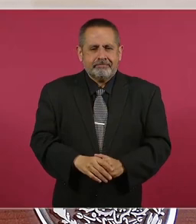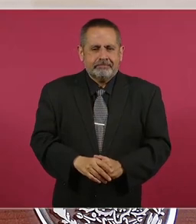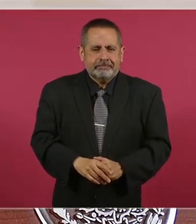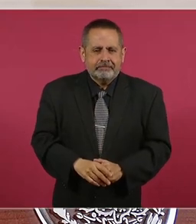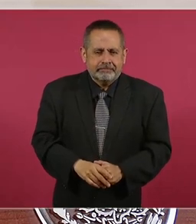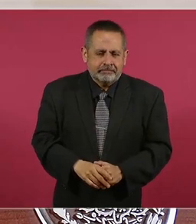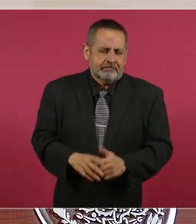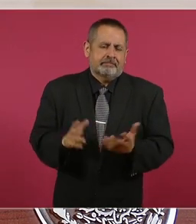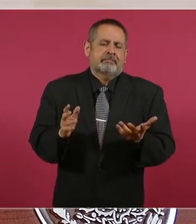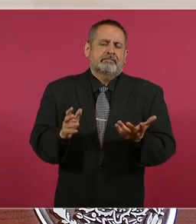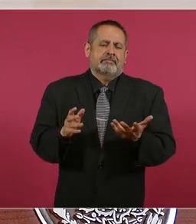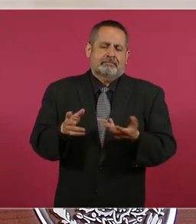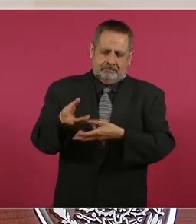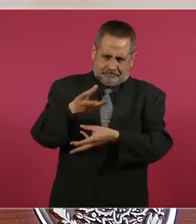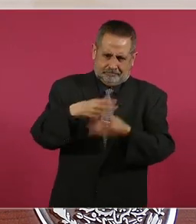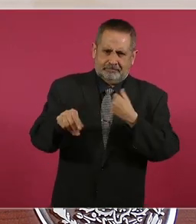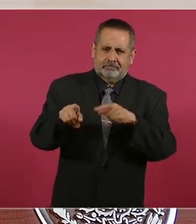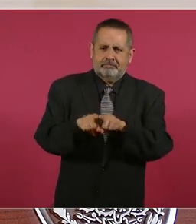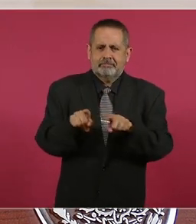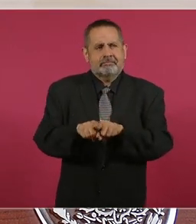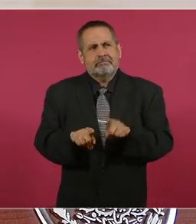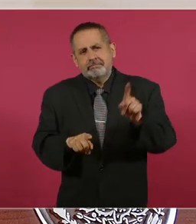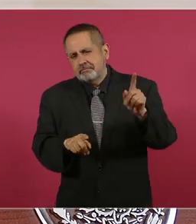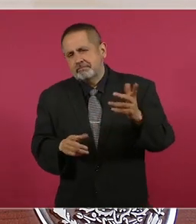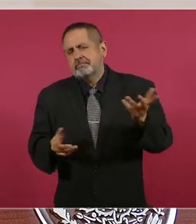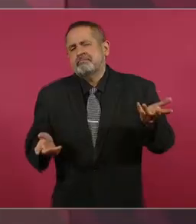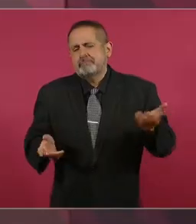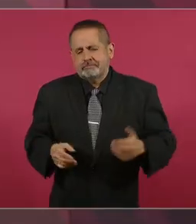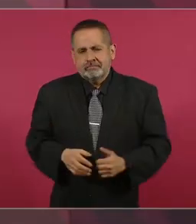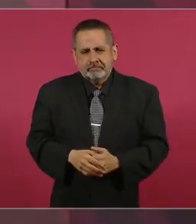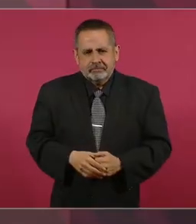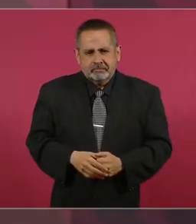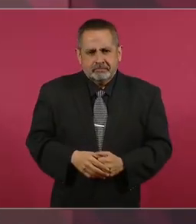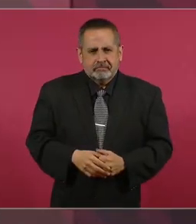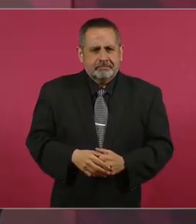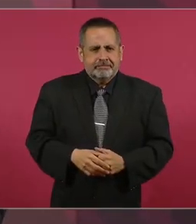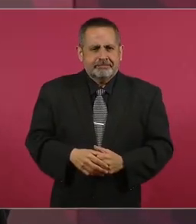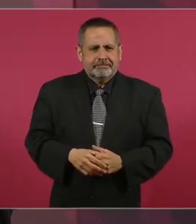Si a esas vamos, ¿sí? ¿Qué dijo?